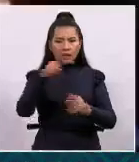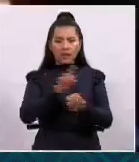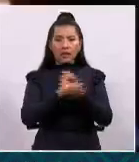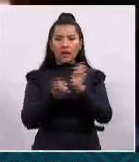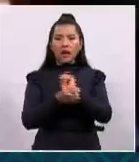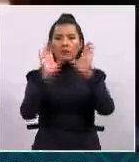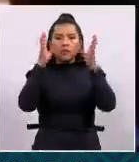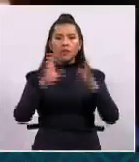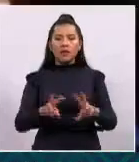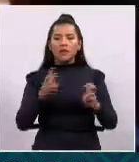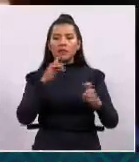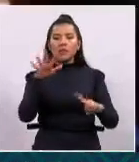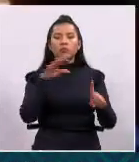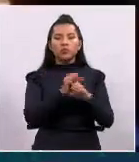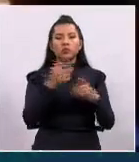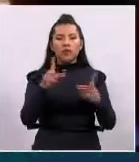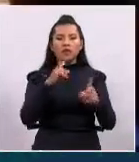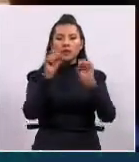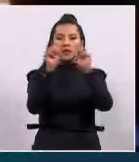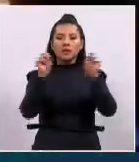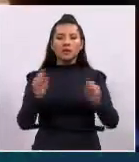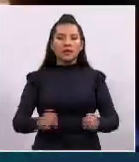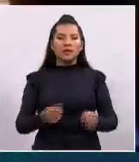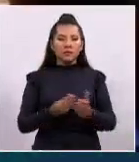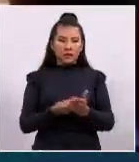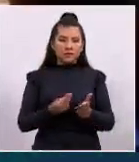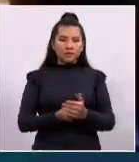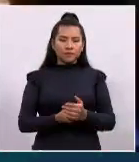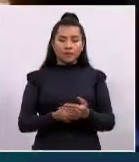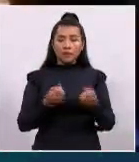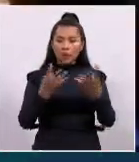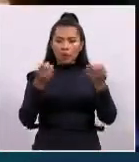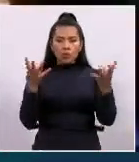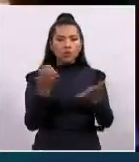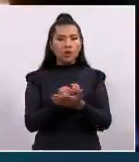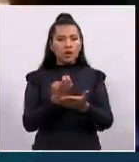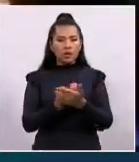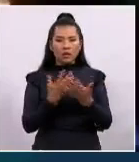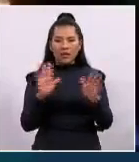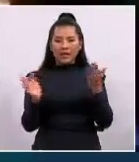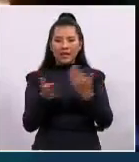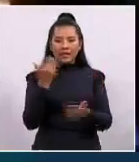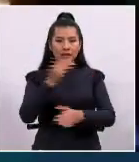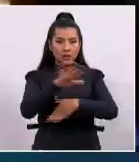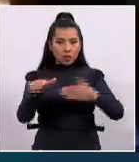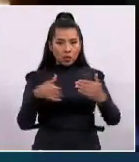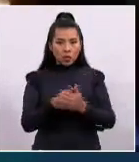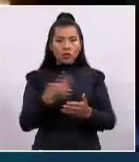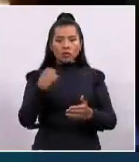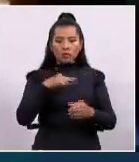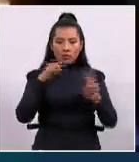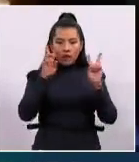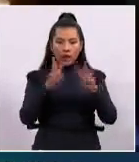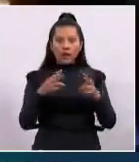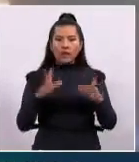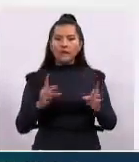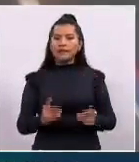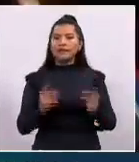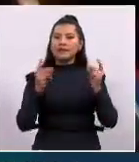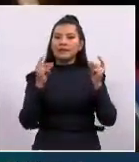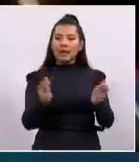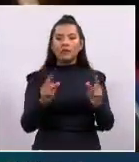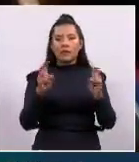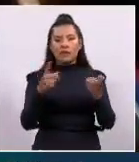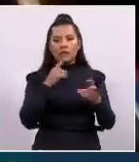impacto al sistema financiero. Lo que vimos en muchas economías, en prácticamente todas, fue una rápida recuperación de la demanda agregada